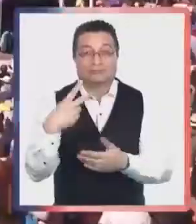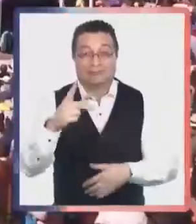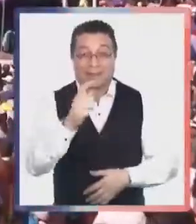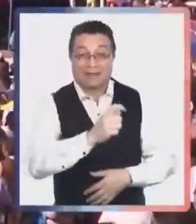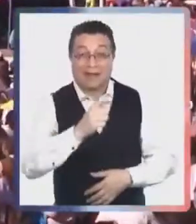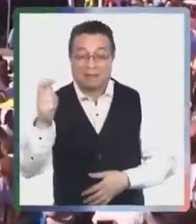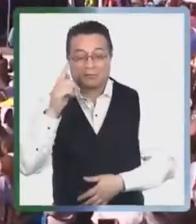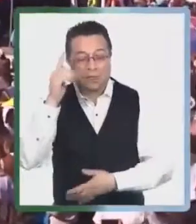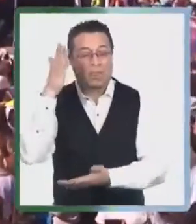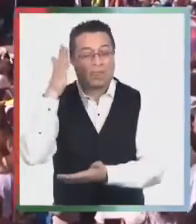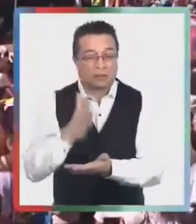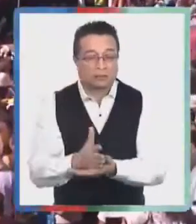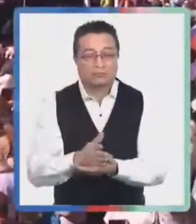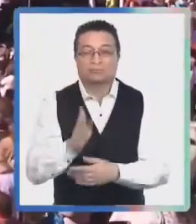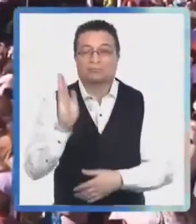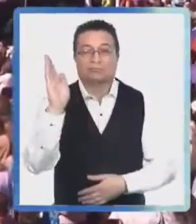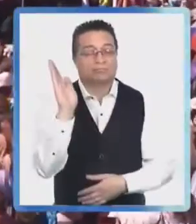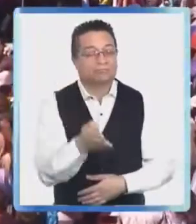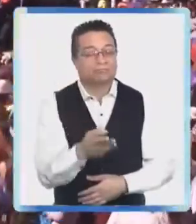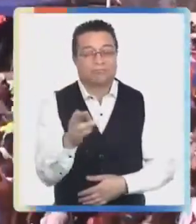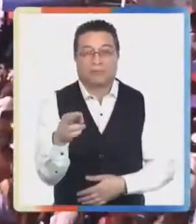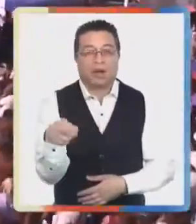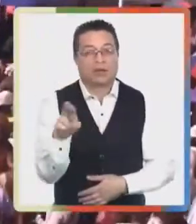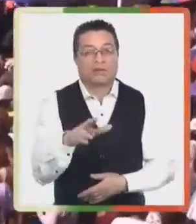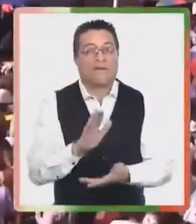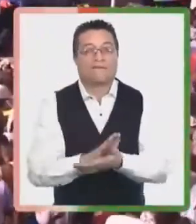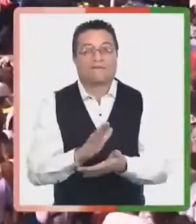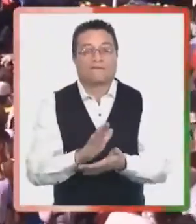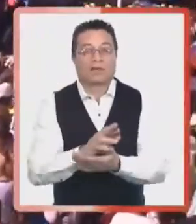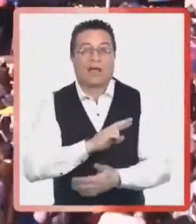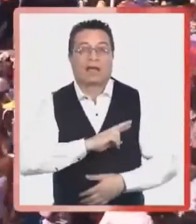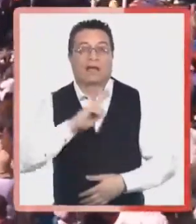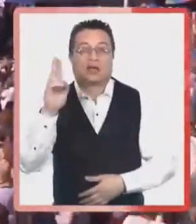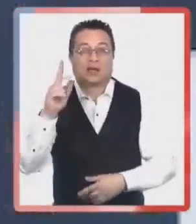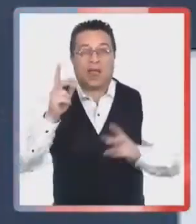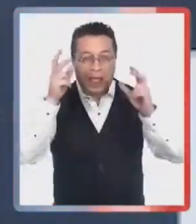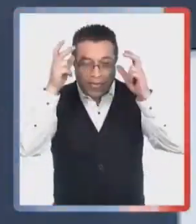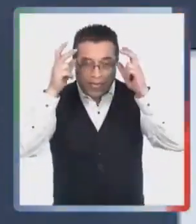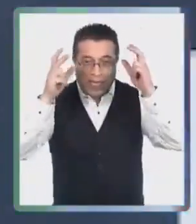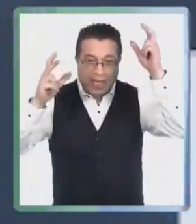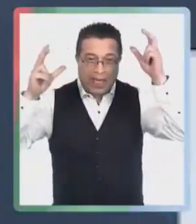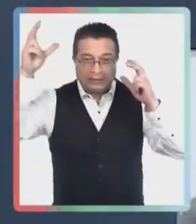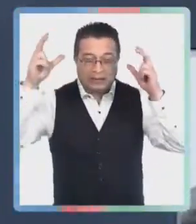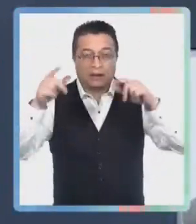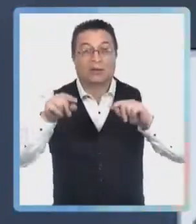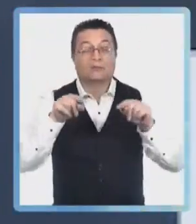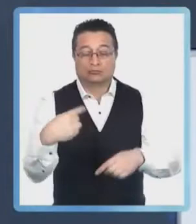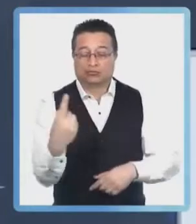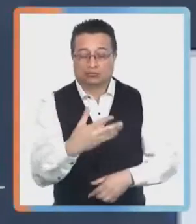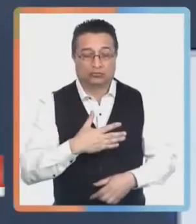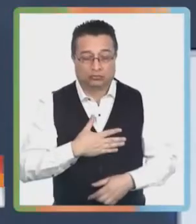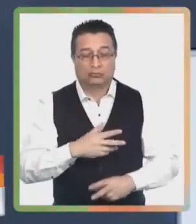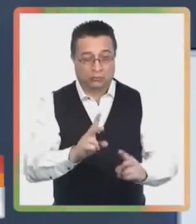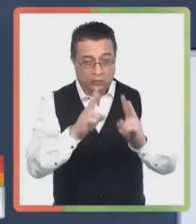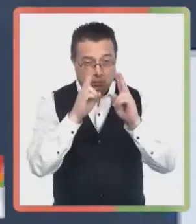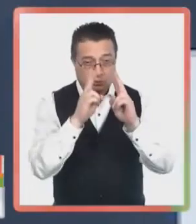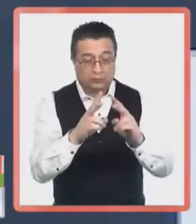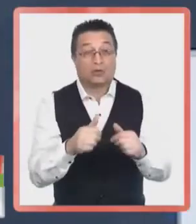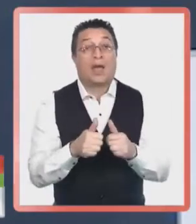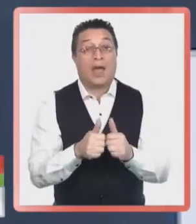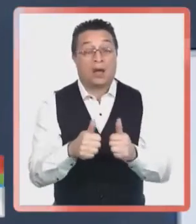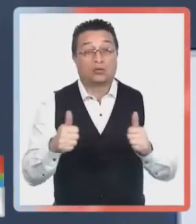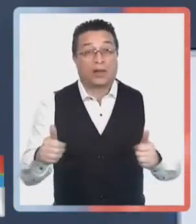tomar la decisión de cancelar nuevamente la fiesta religiosa de La Tirana. Nosotros vamos a ser muy respetuosos de la